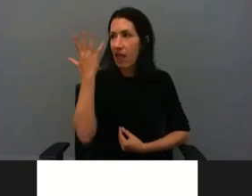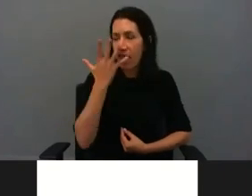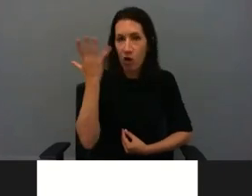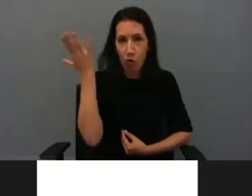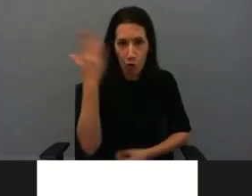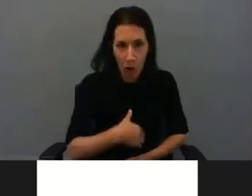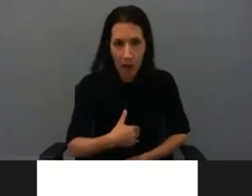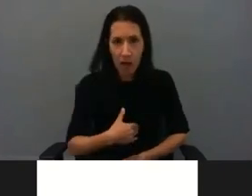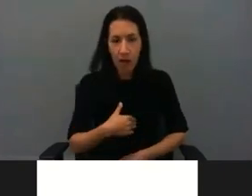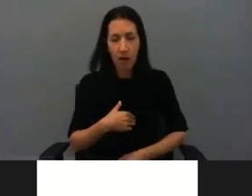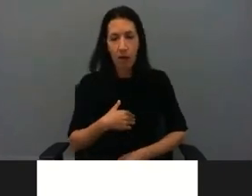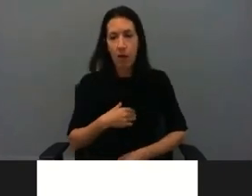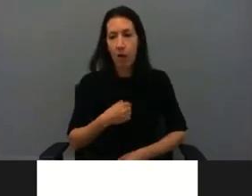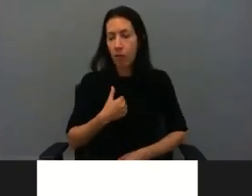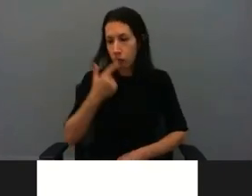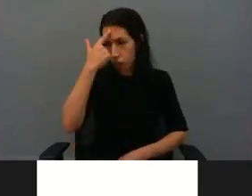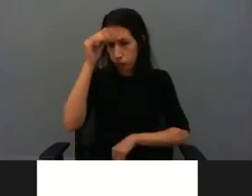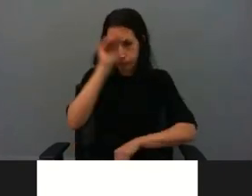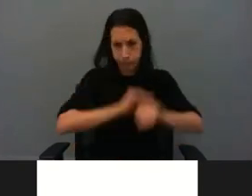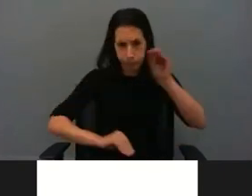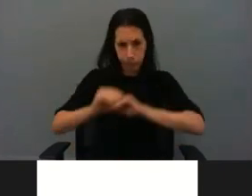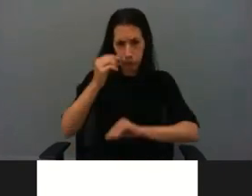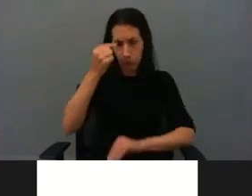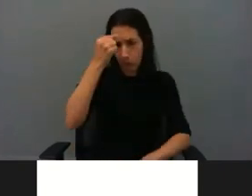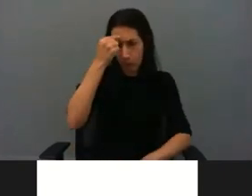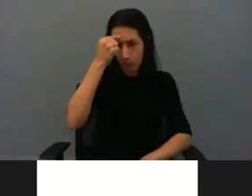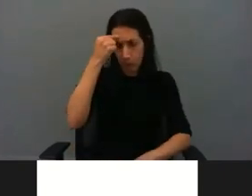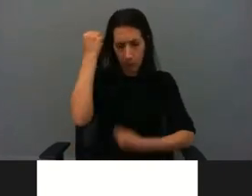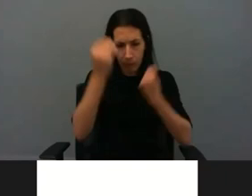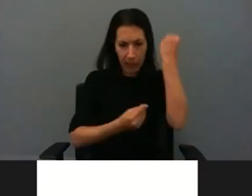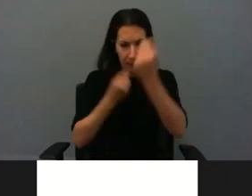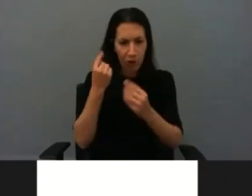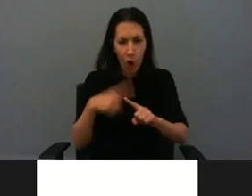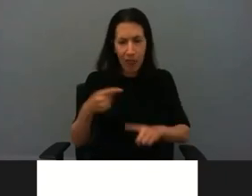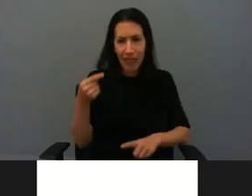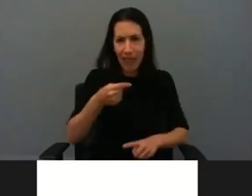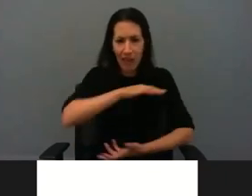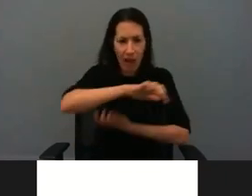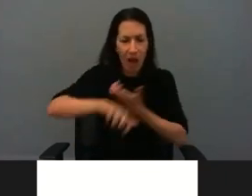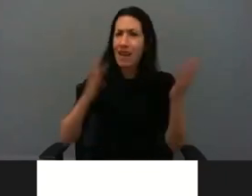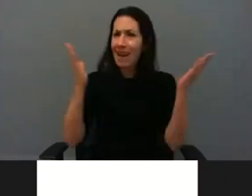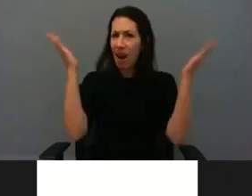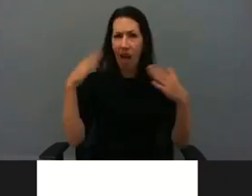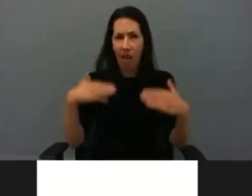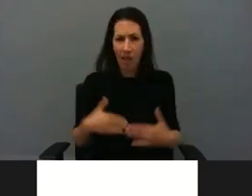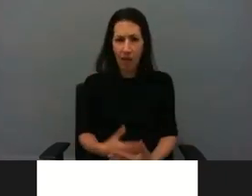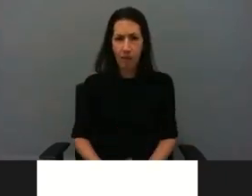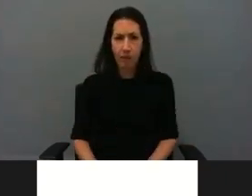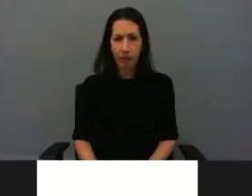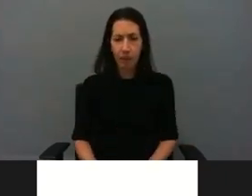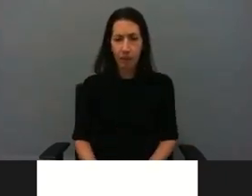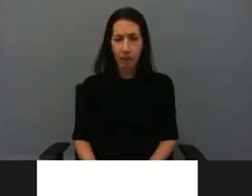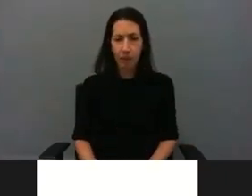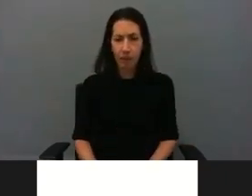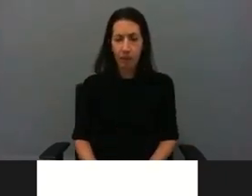hay pensamientos, digamos, que pudieran enturbiar nuestra convivencia. Siempre lo